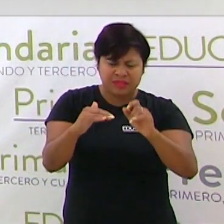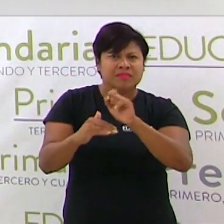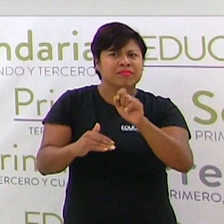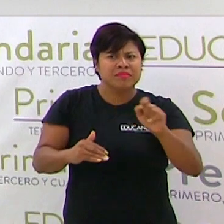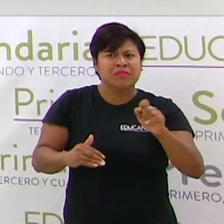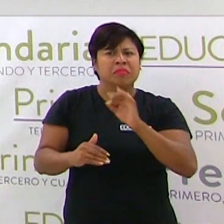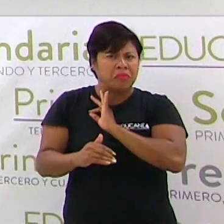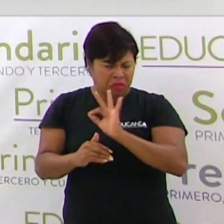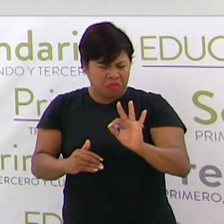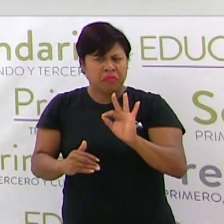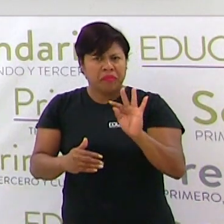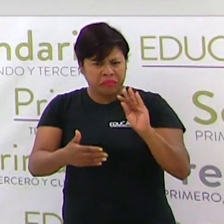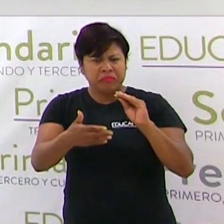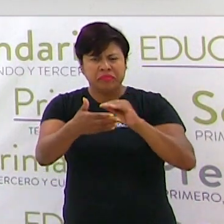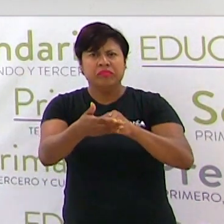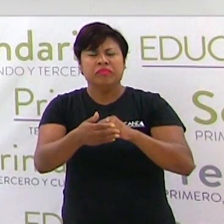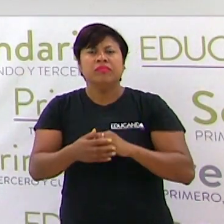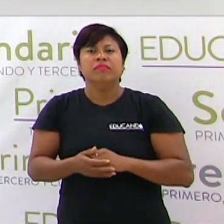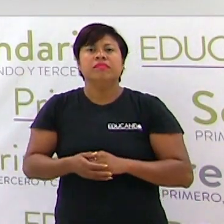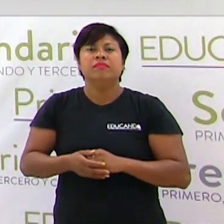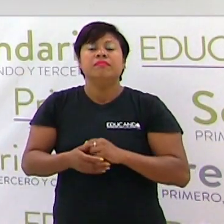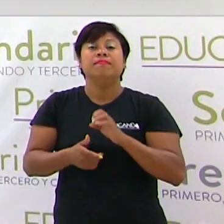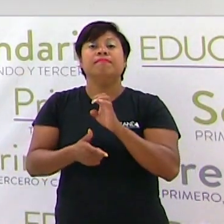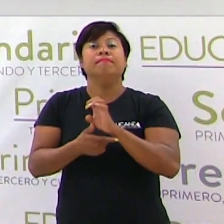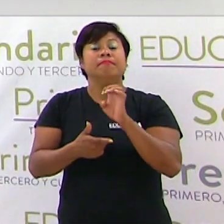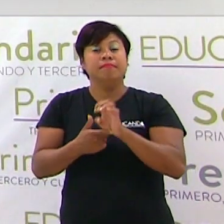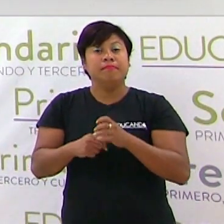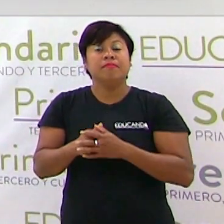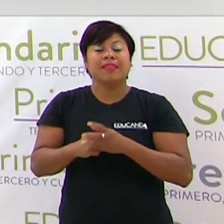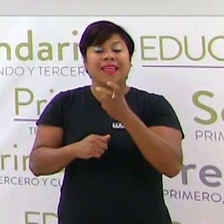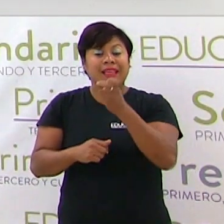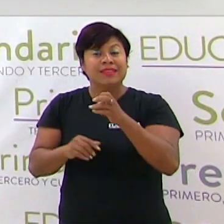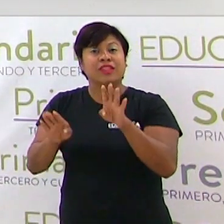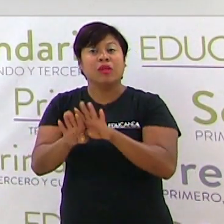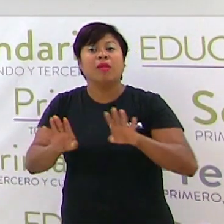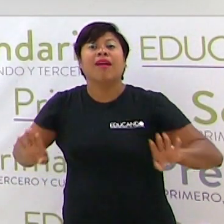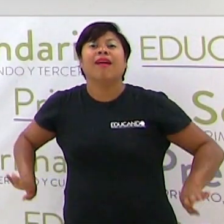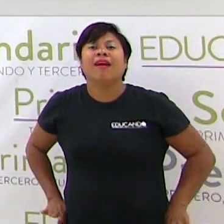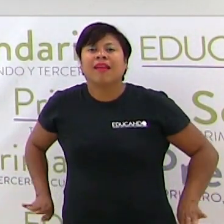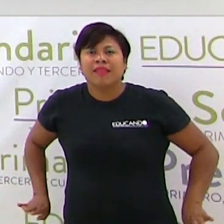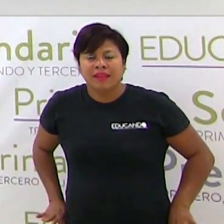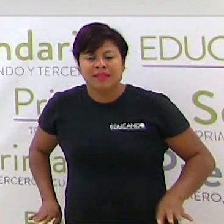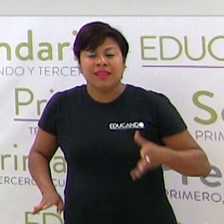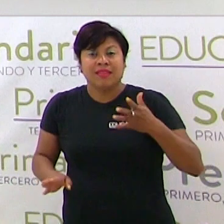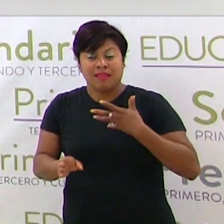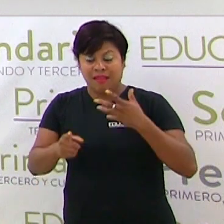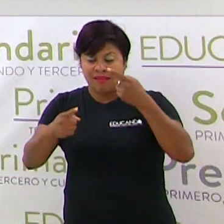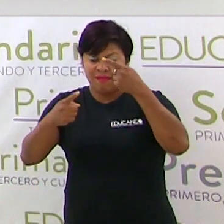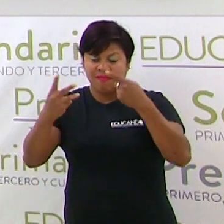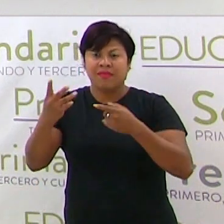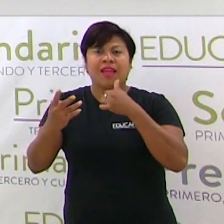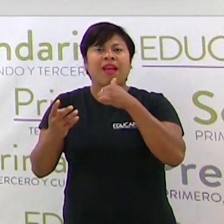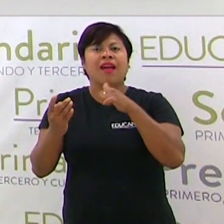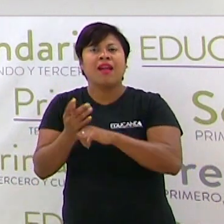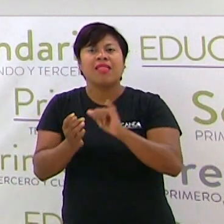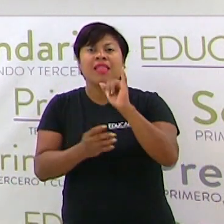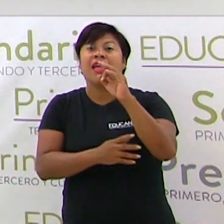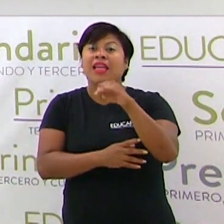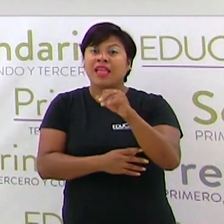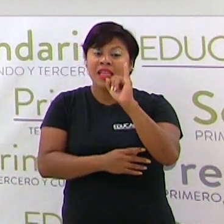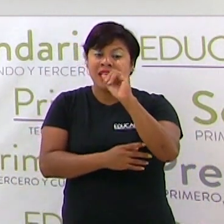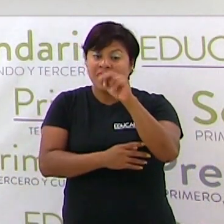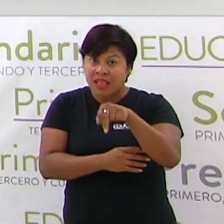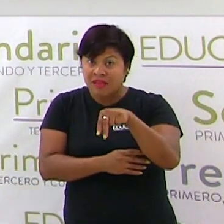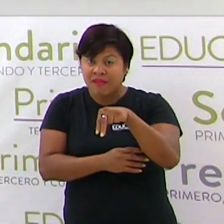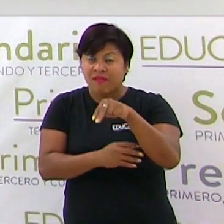o acá abajo. Bueno, entonces estas son las características que tiene una carta informal.